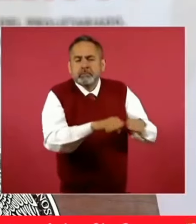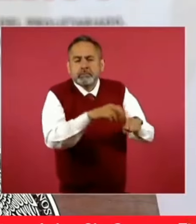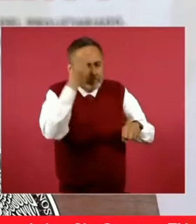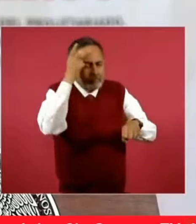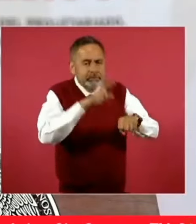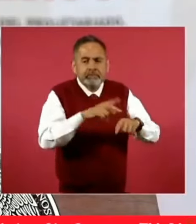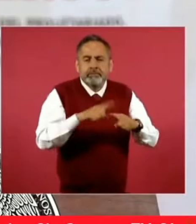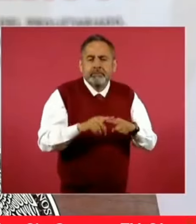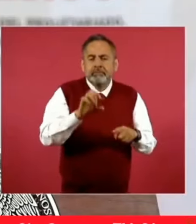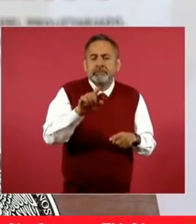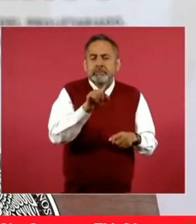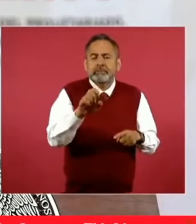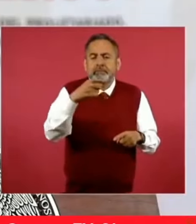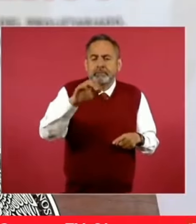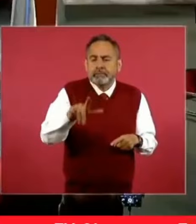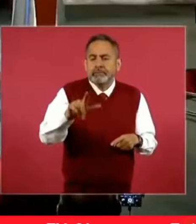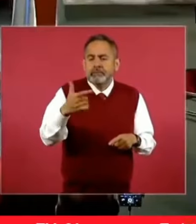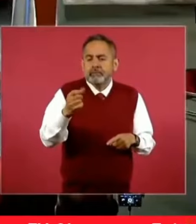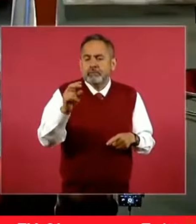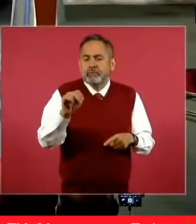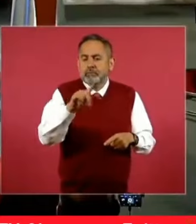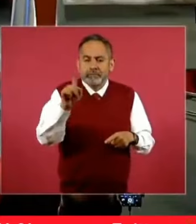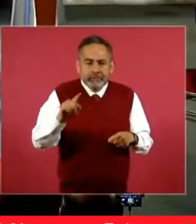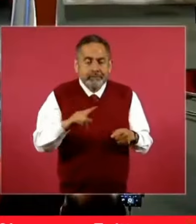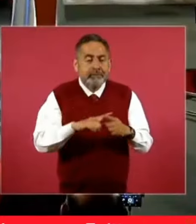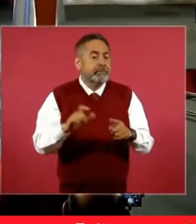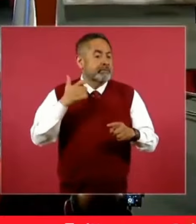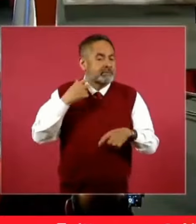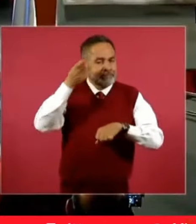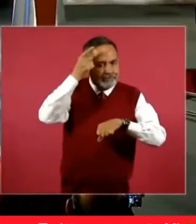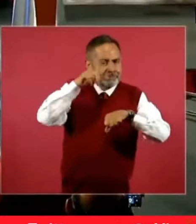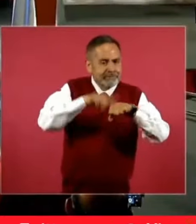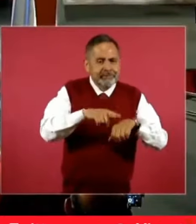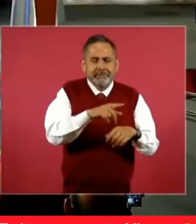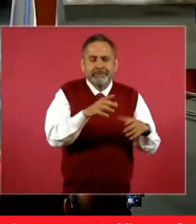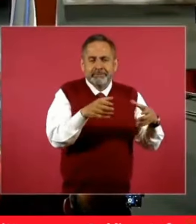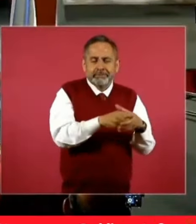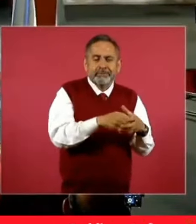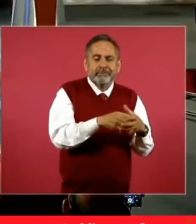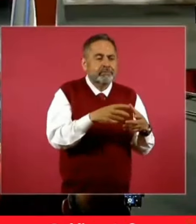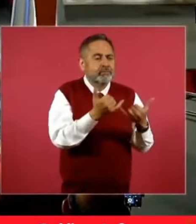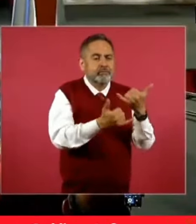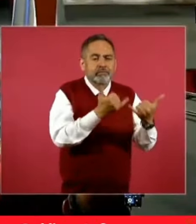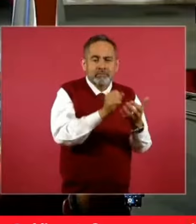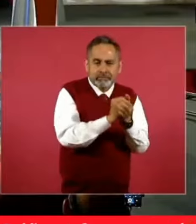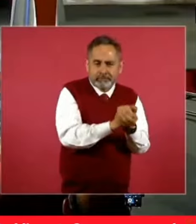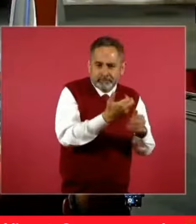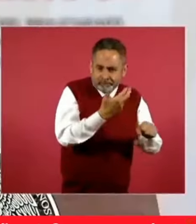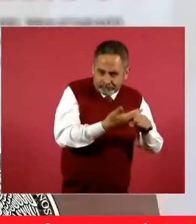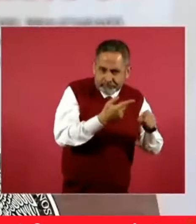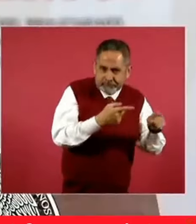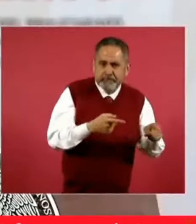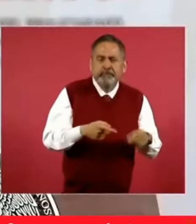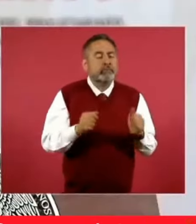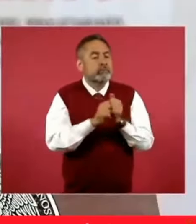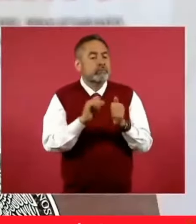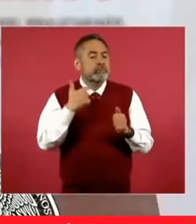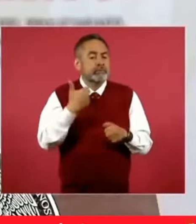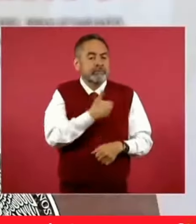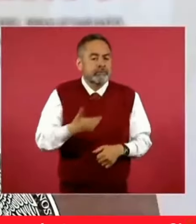director es Ezequiel González Matus, es extitular de la Dirección General Adjunta de Juegos y Sorteos, con el